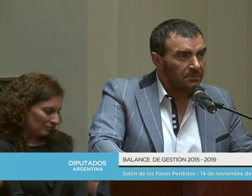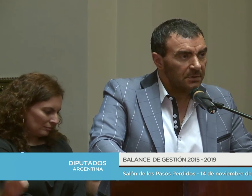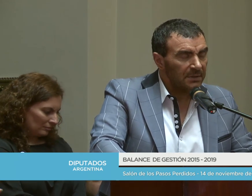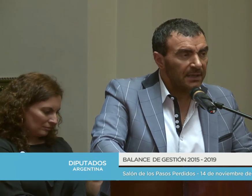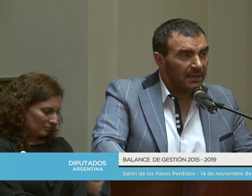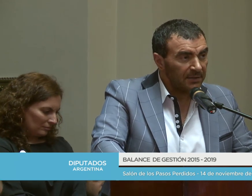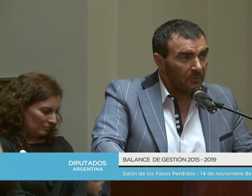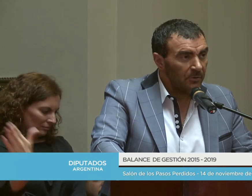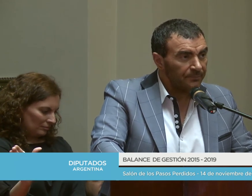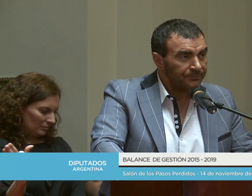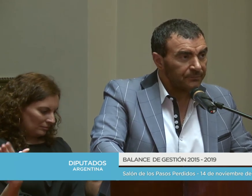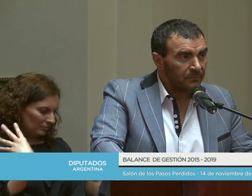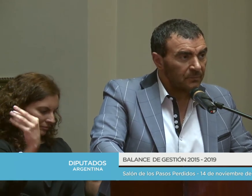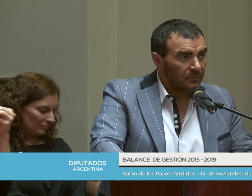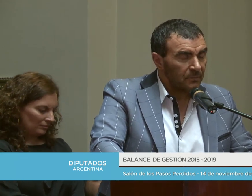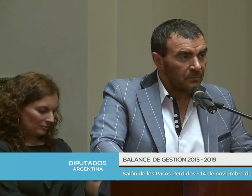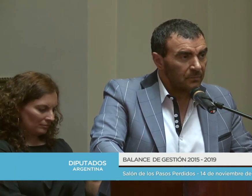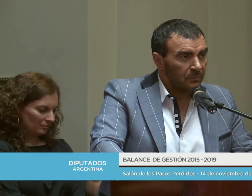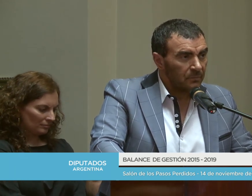compañeros legislativos